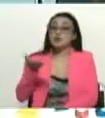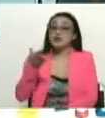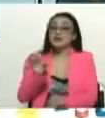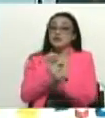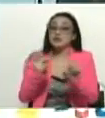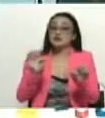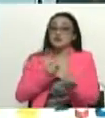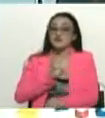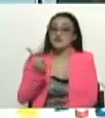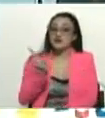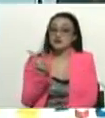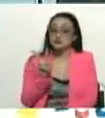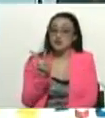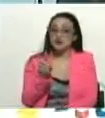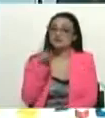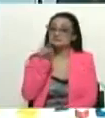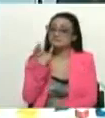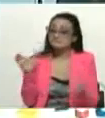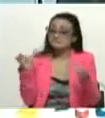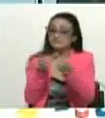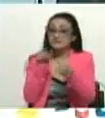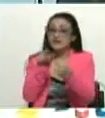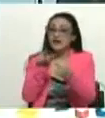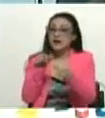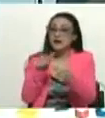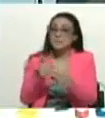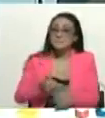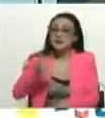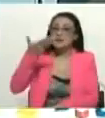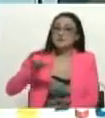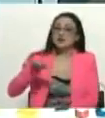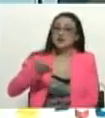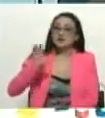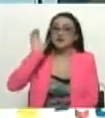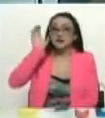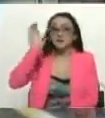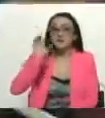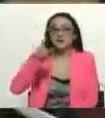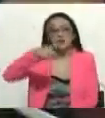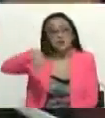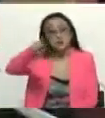patria, son el eje de la patria realmente. Y ustedes